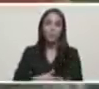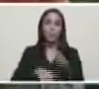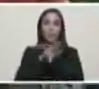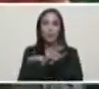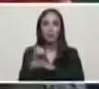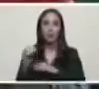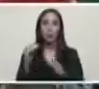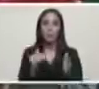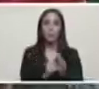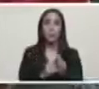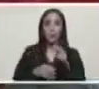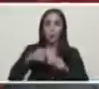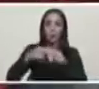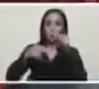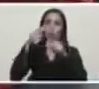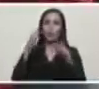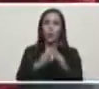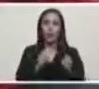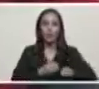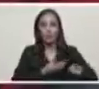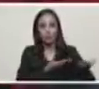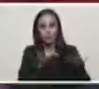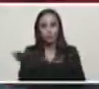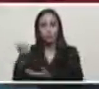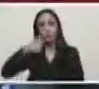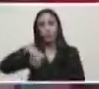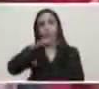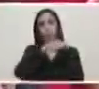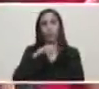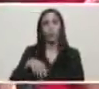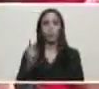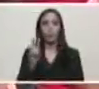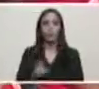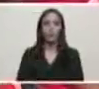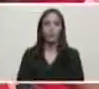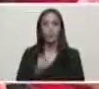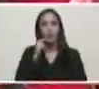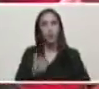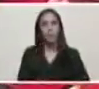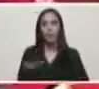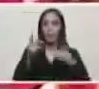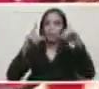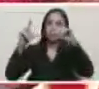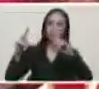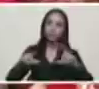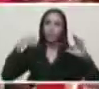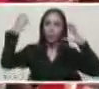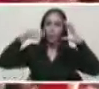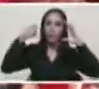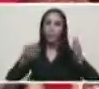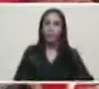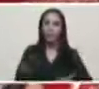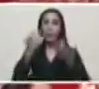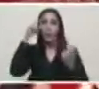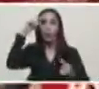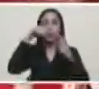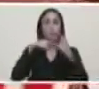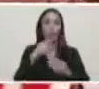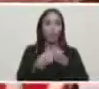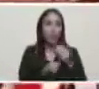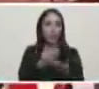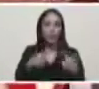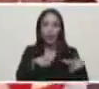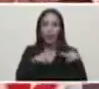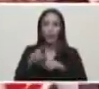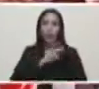230000000 que son entregados al pueblo venezolano Es parte entonces de los logros que ha alcanzado este importante